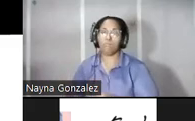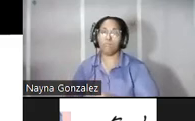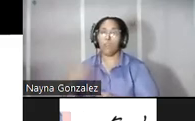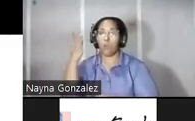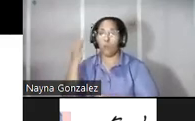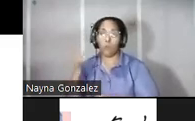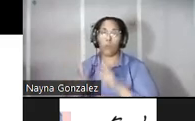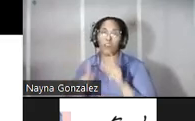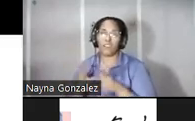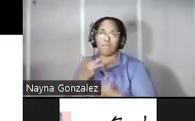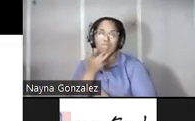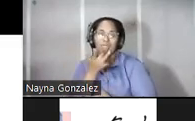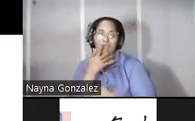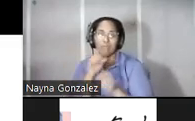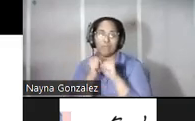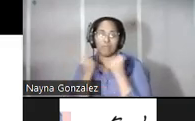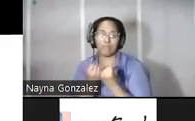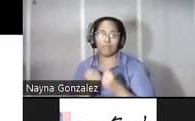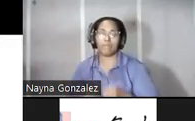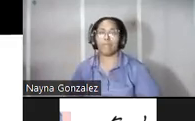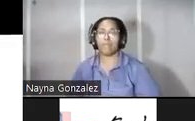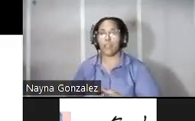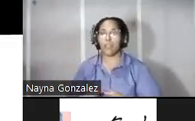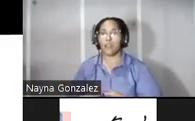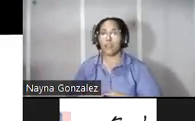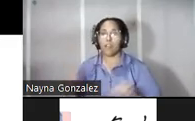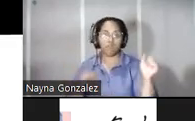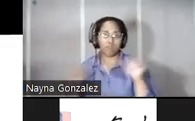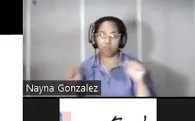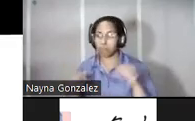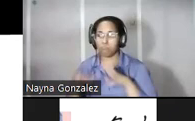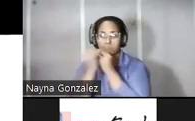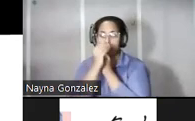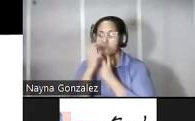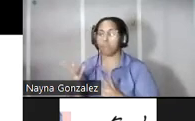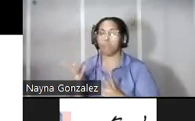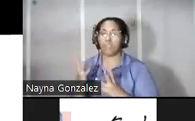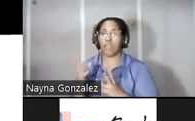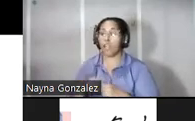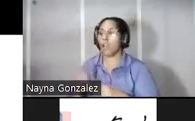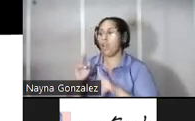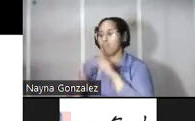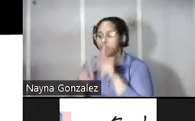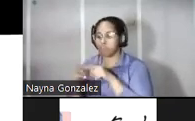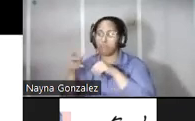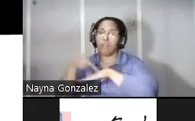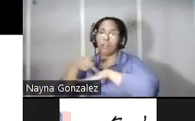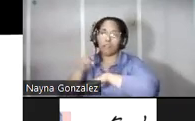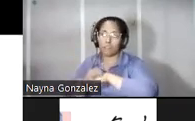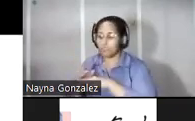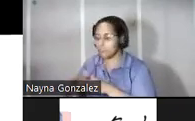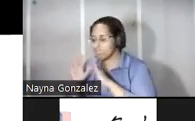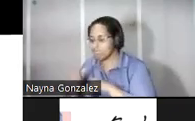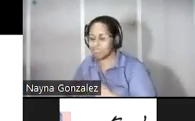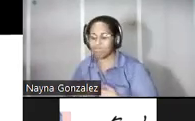los favoritismos sociales. No hay duda de que esta noticia conmocionó al pueblo y sus alrededores,